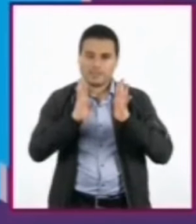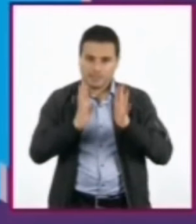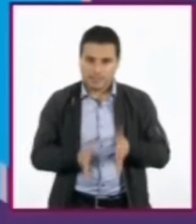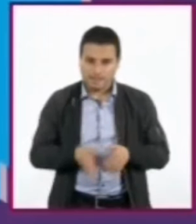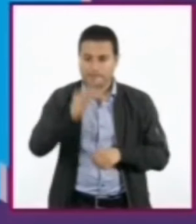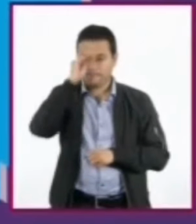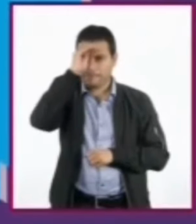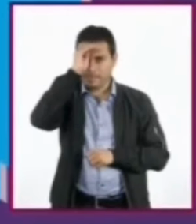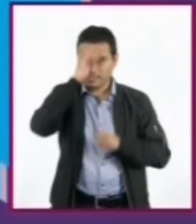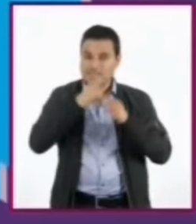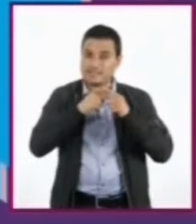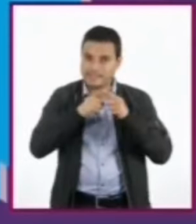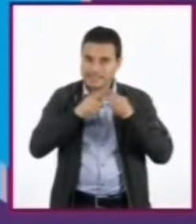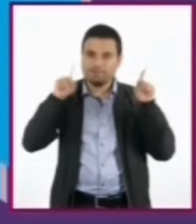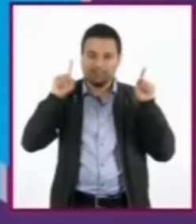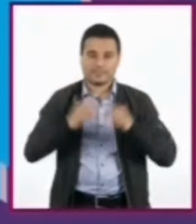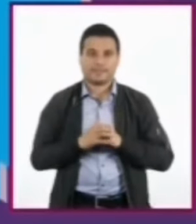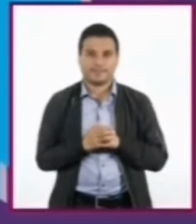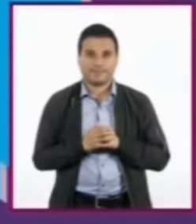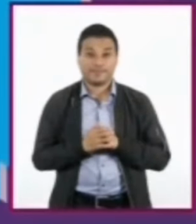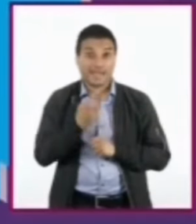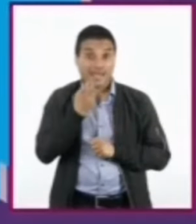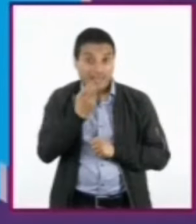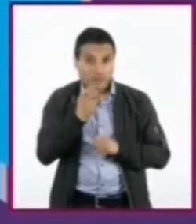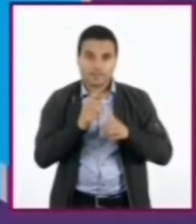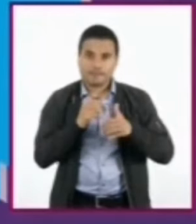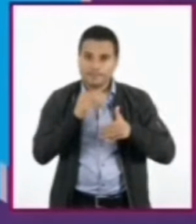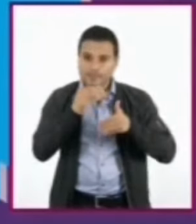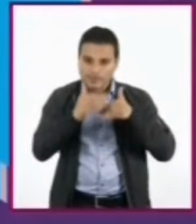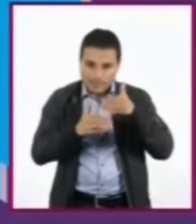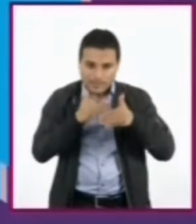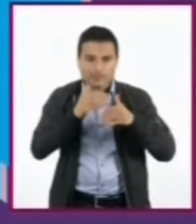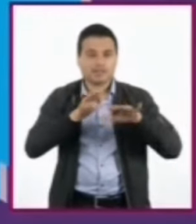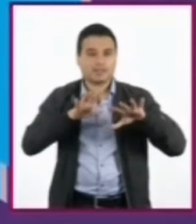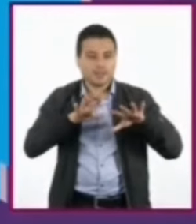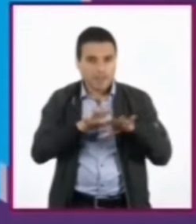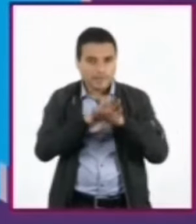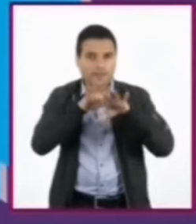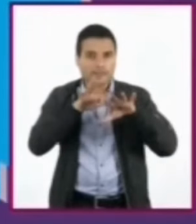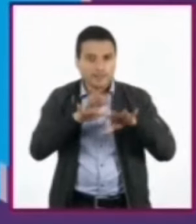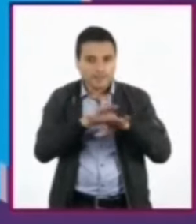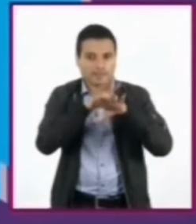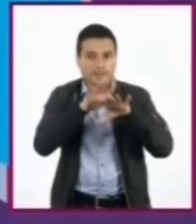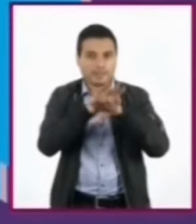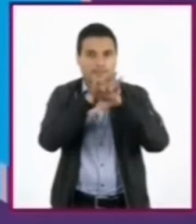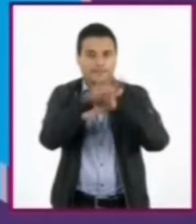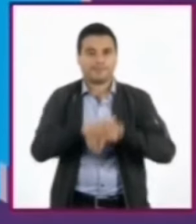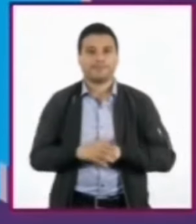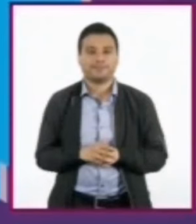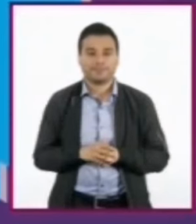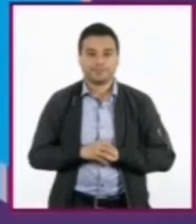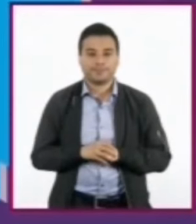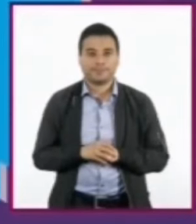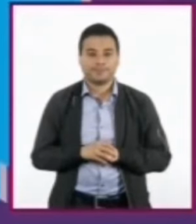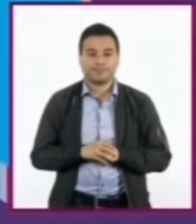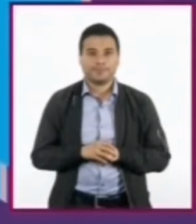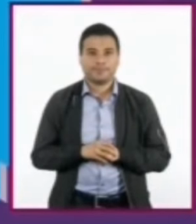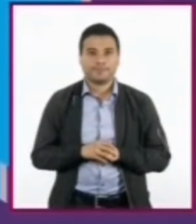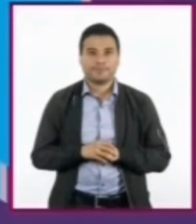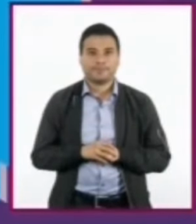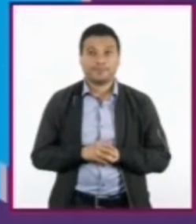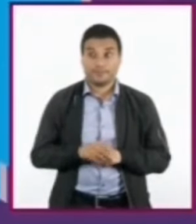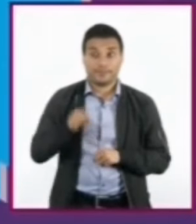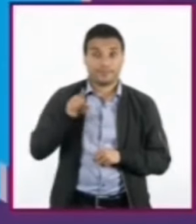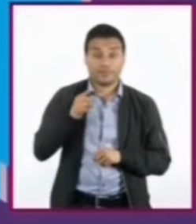pensamiento de aquella época que perduró durante varios siglos del fenómeno de la combustión.